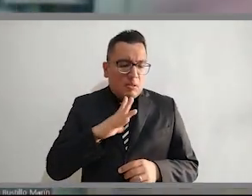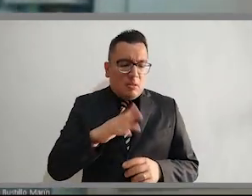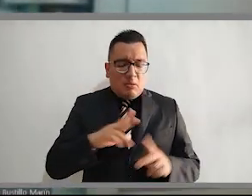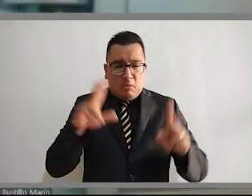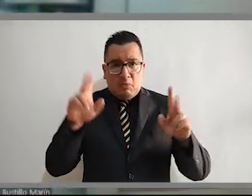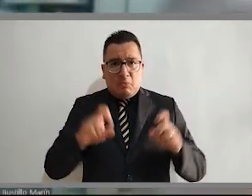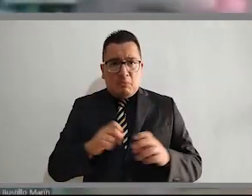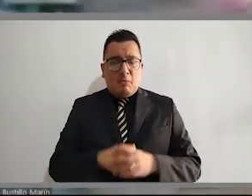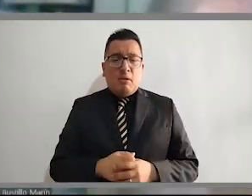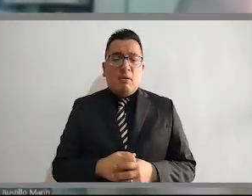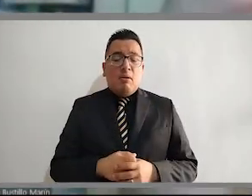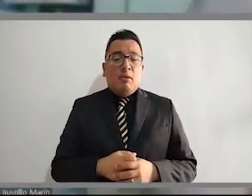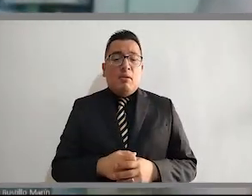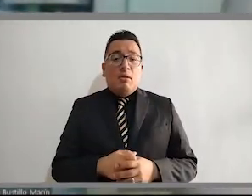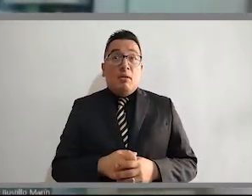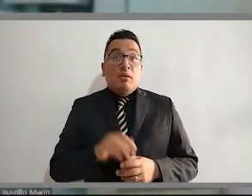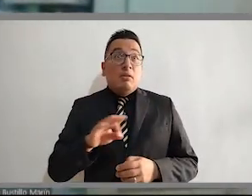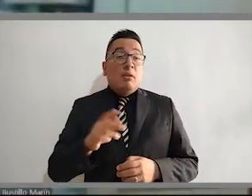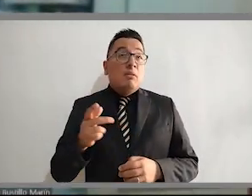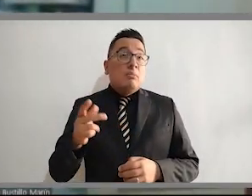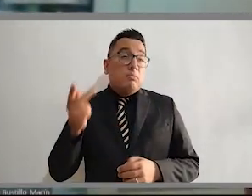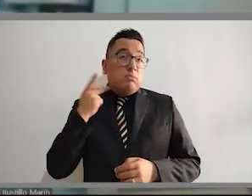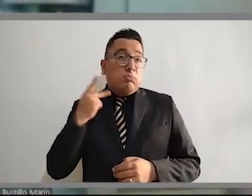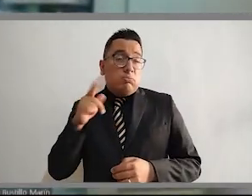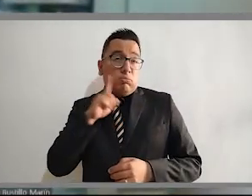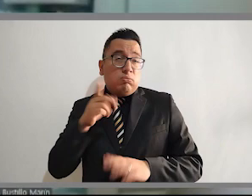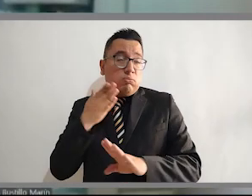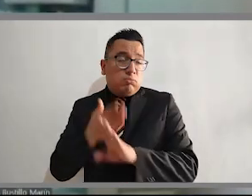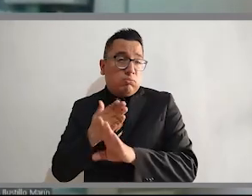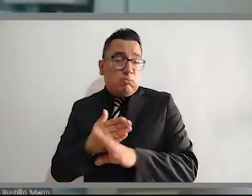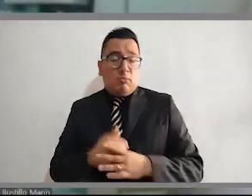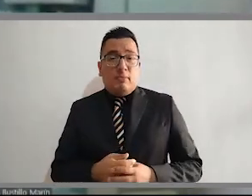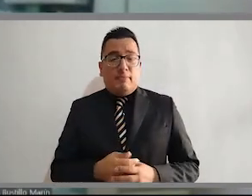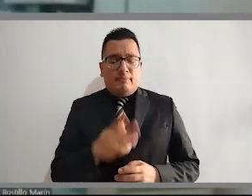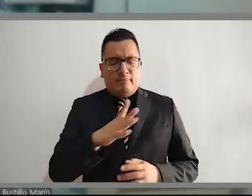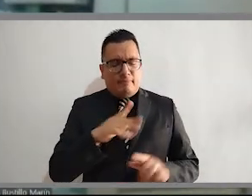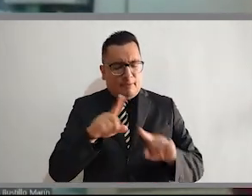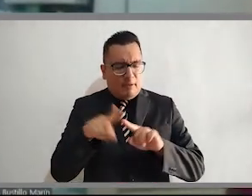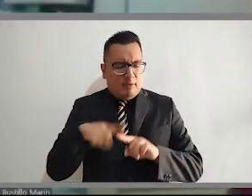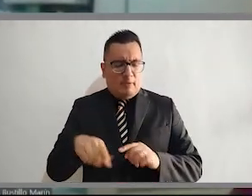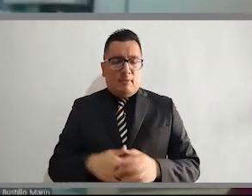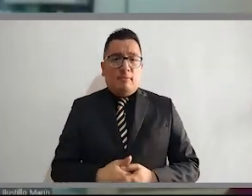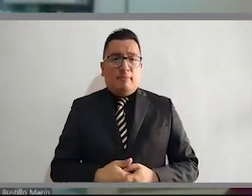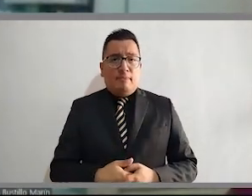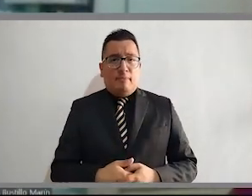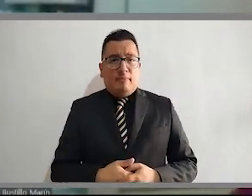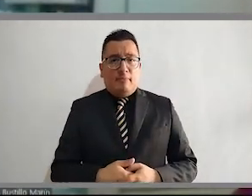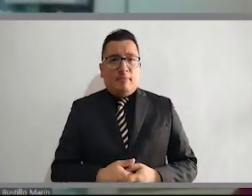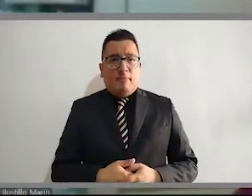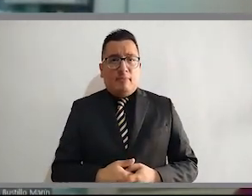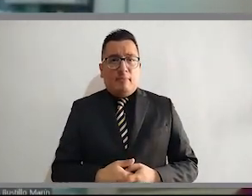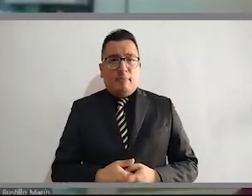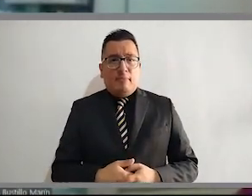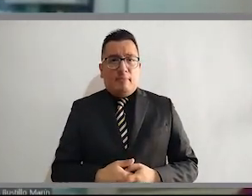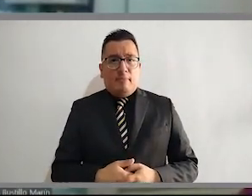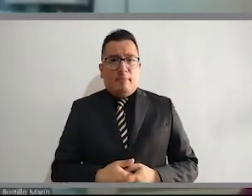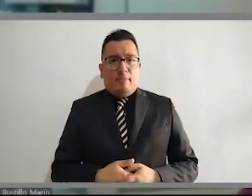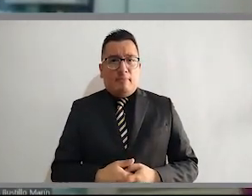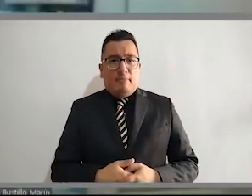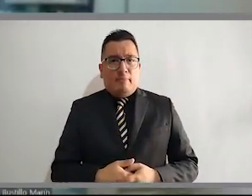muchos casos de violencia política de género que se pueden dar, ¿no? Y que han creado diferentes, podríamos